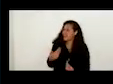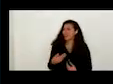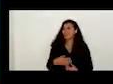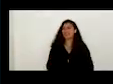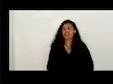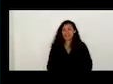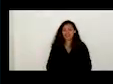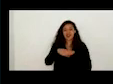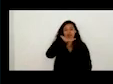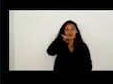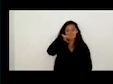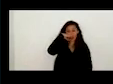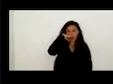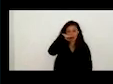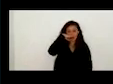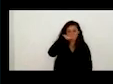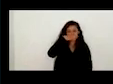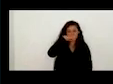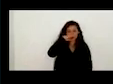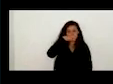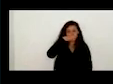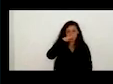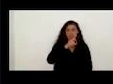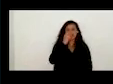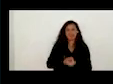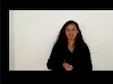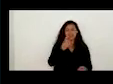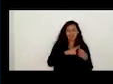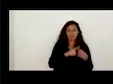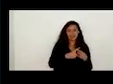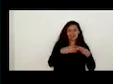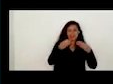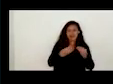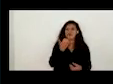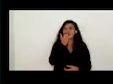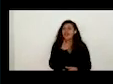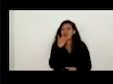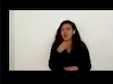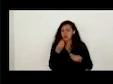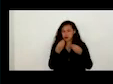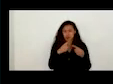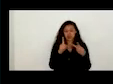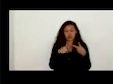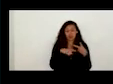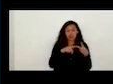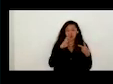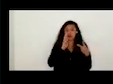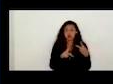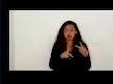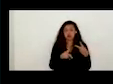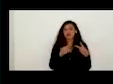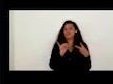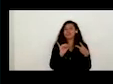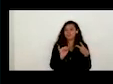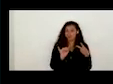pozole sería la mejor opción. La primera opción, como dice Noemí, sería mucha azúcar. La segunda opción es la mejor, sí. Y